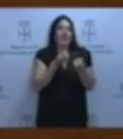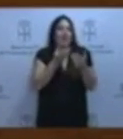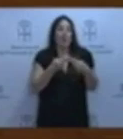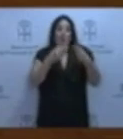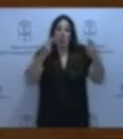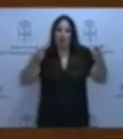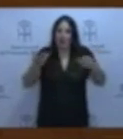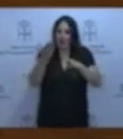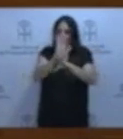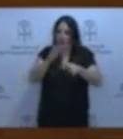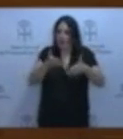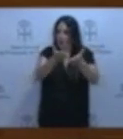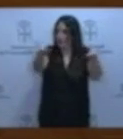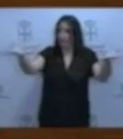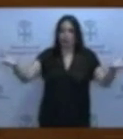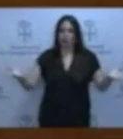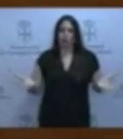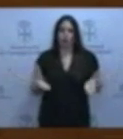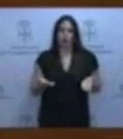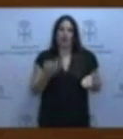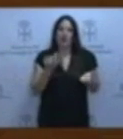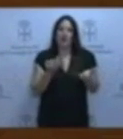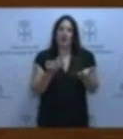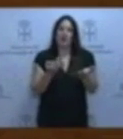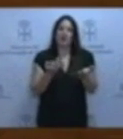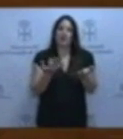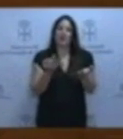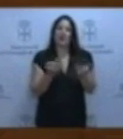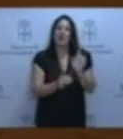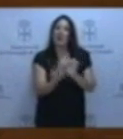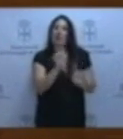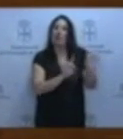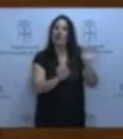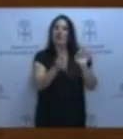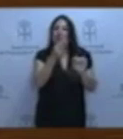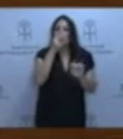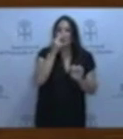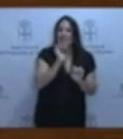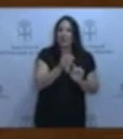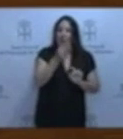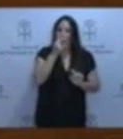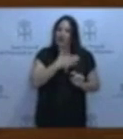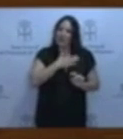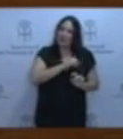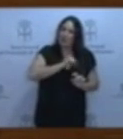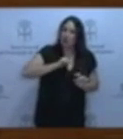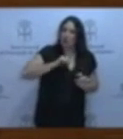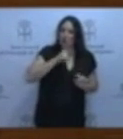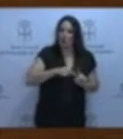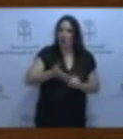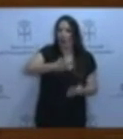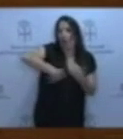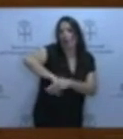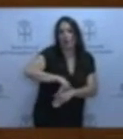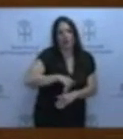servicio de todos. Hay que cerrar el grifo de los conflictos de intereses o de los intereses creados de las puertas giratorias. Se